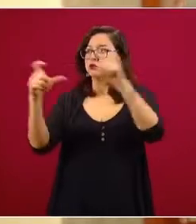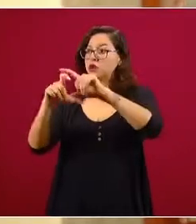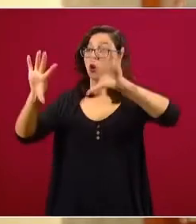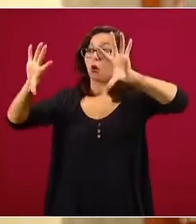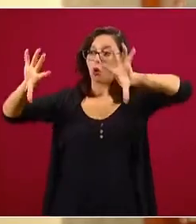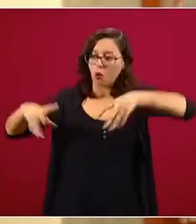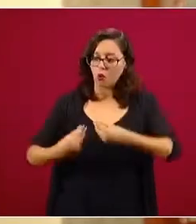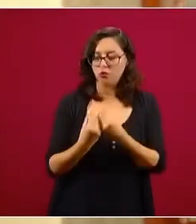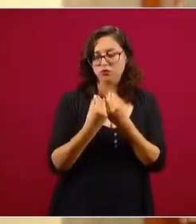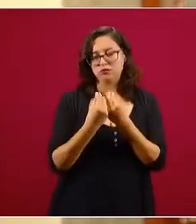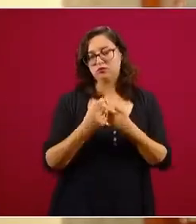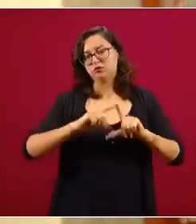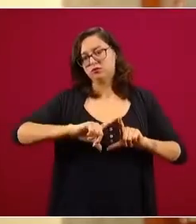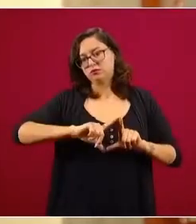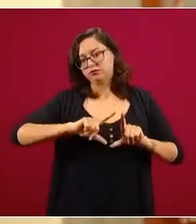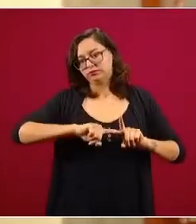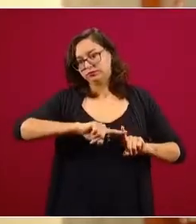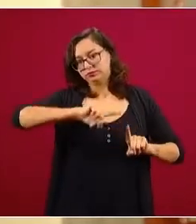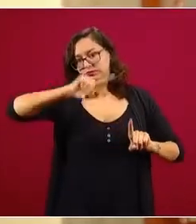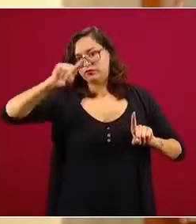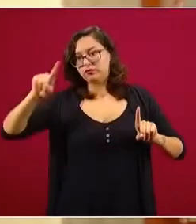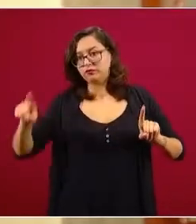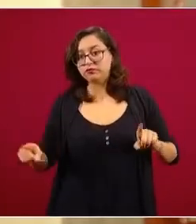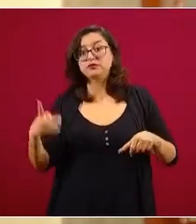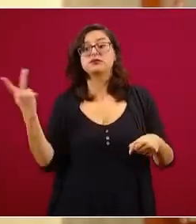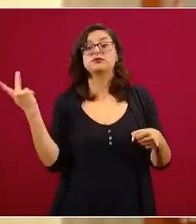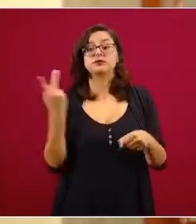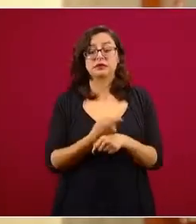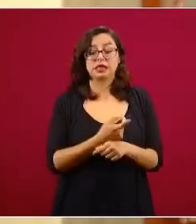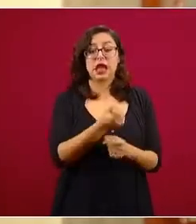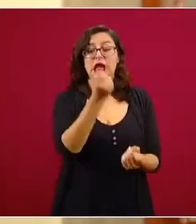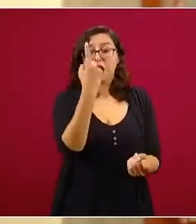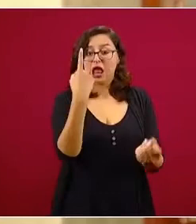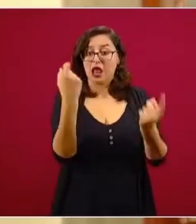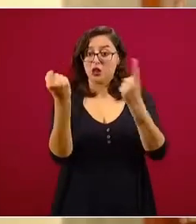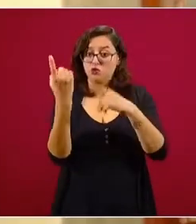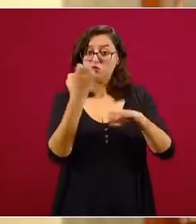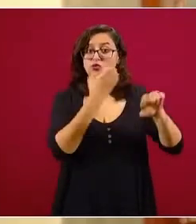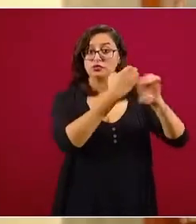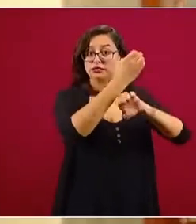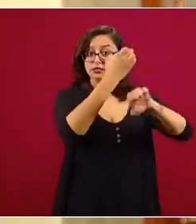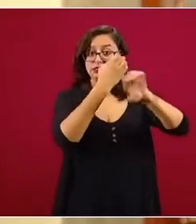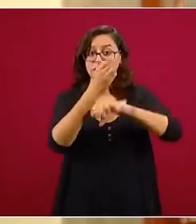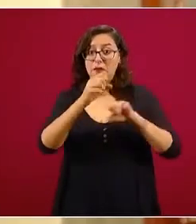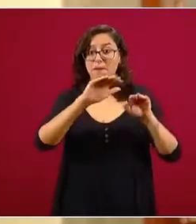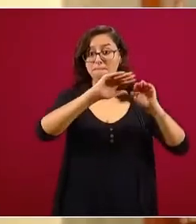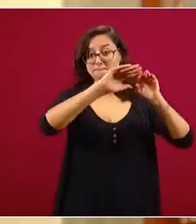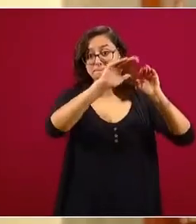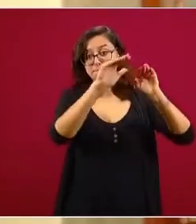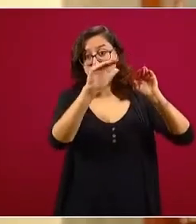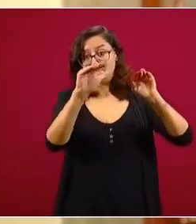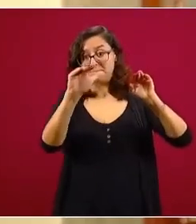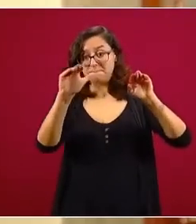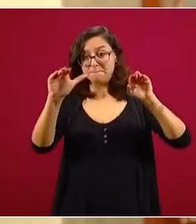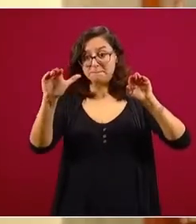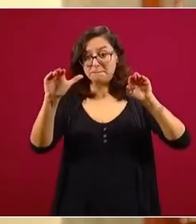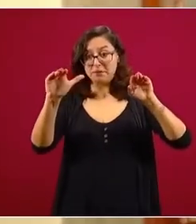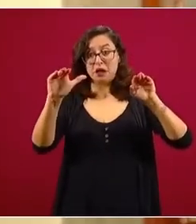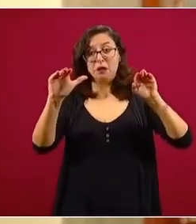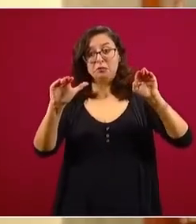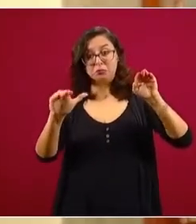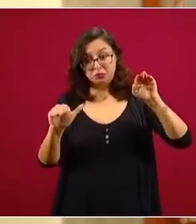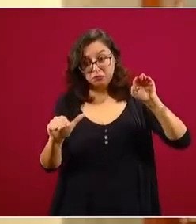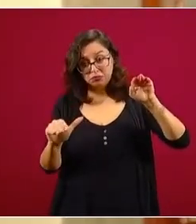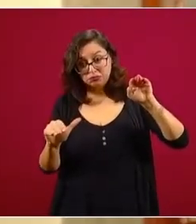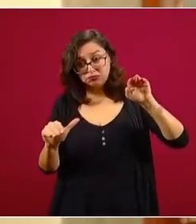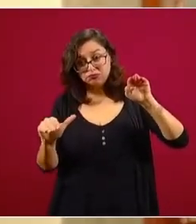tenemos entidades federativas que también están en un punto de meseta o inclusive algunas entidades que después de algún descenso pudieran